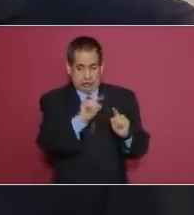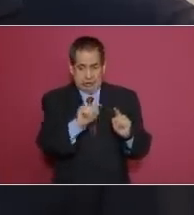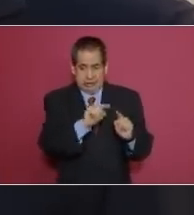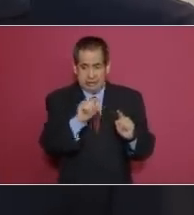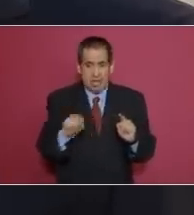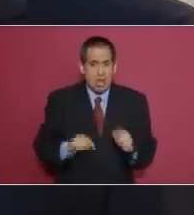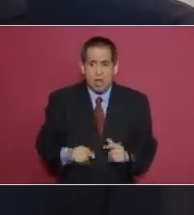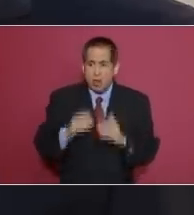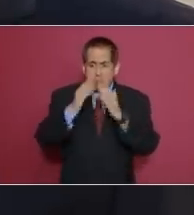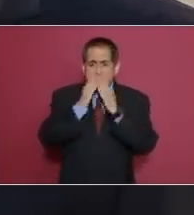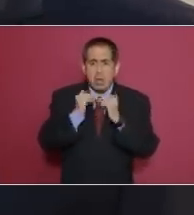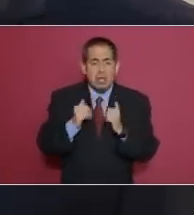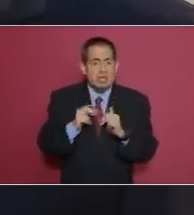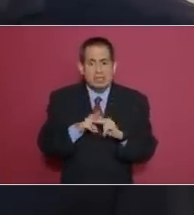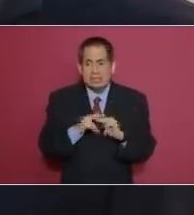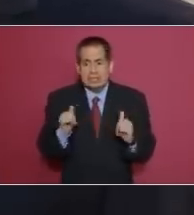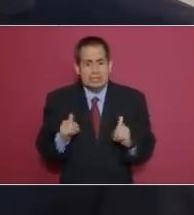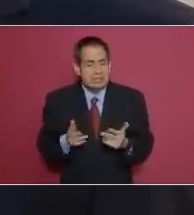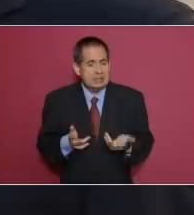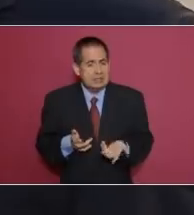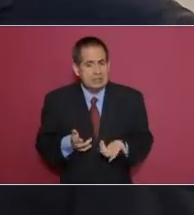que no tienen